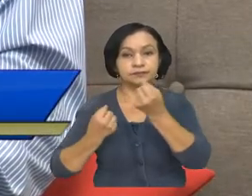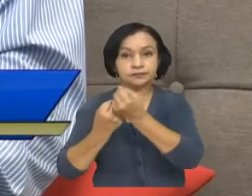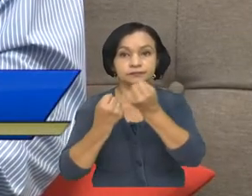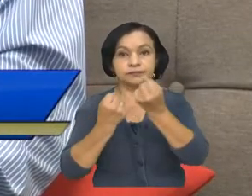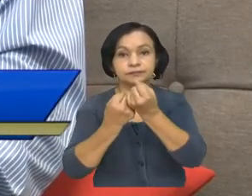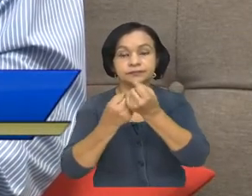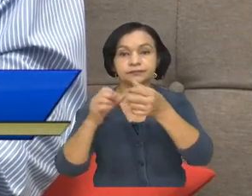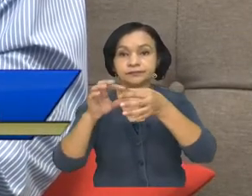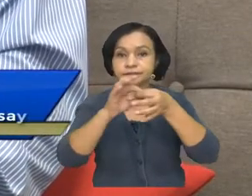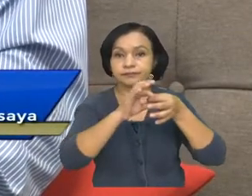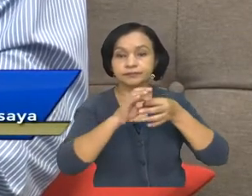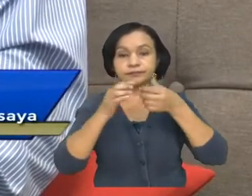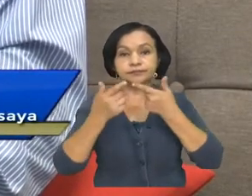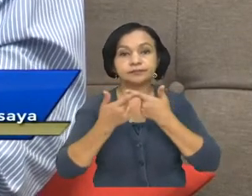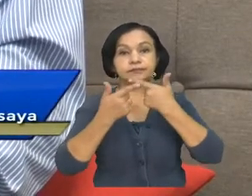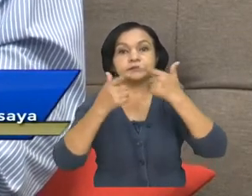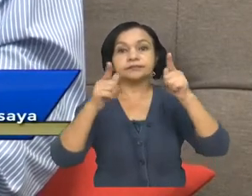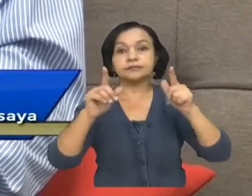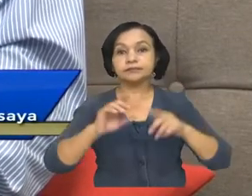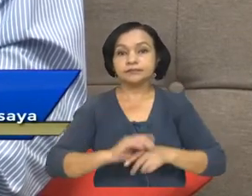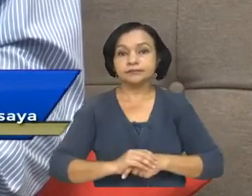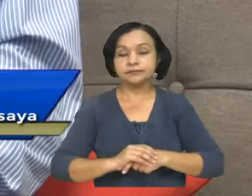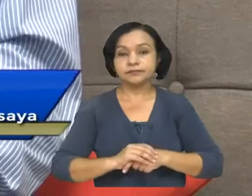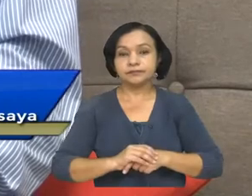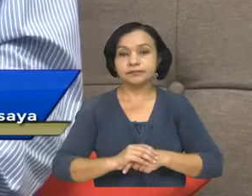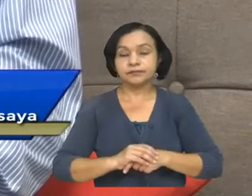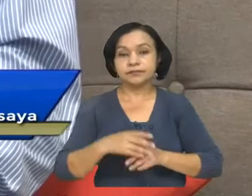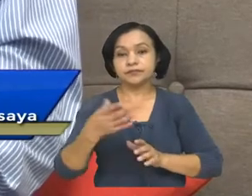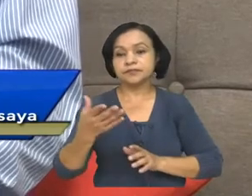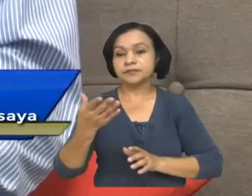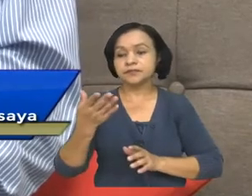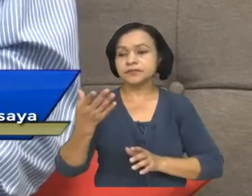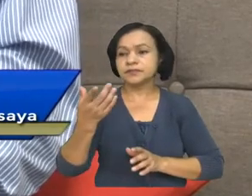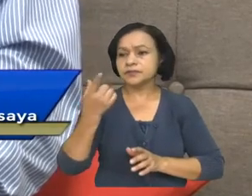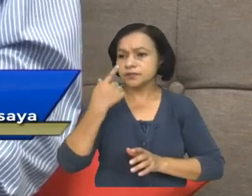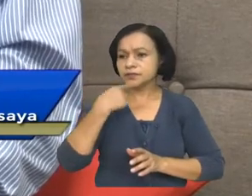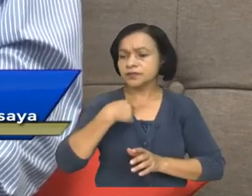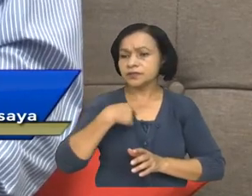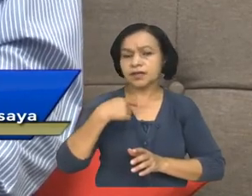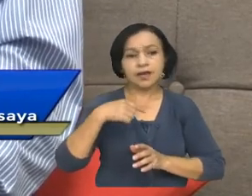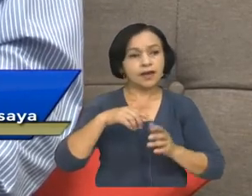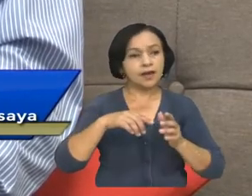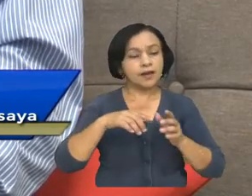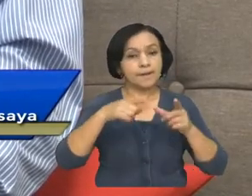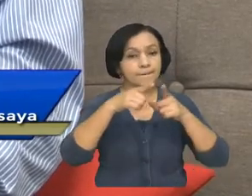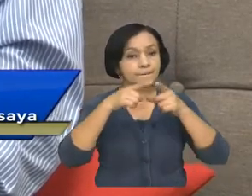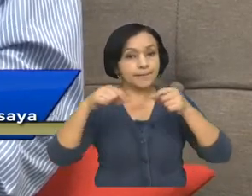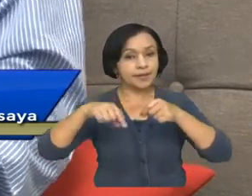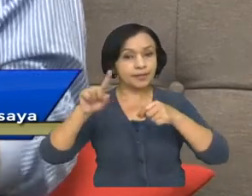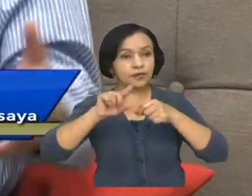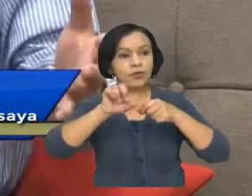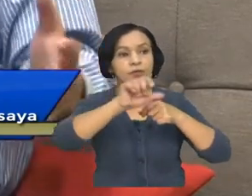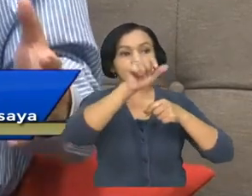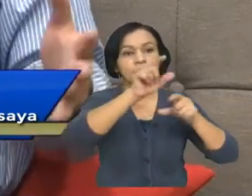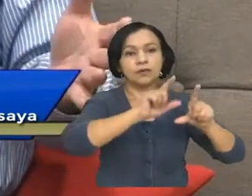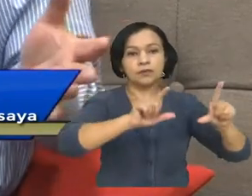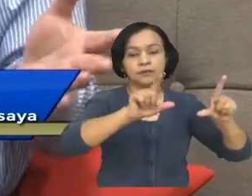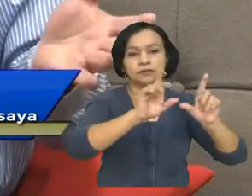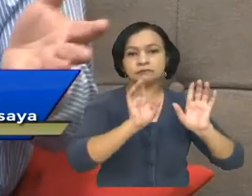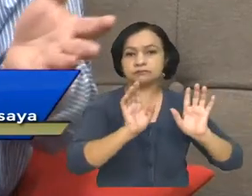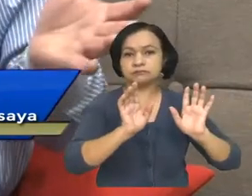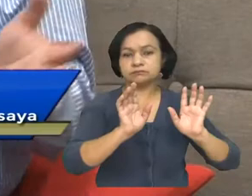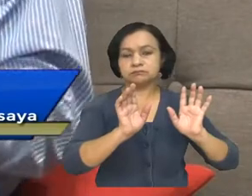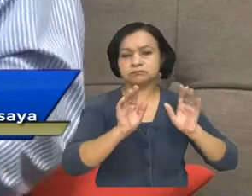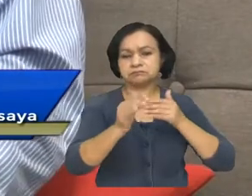involucrados en la lucha libertaria, pero nosotros nos dicen, no, vamos a salir fuera de Managua. Entonces nosotros pensábamos que era pues